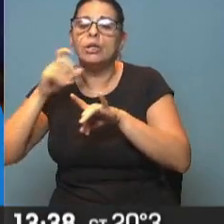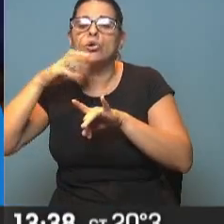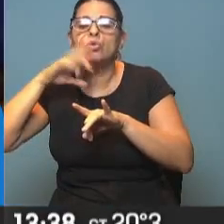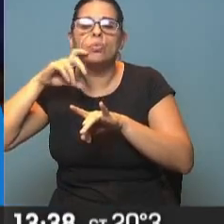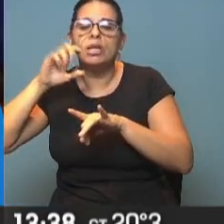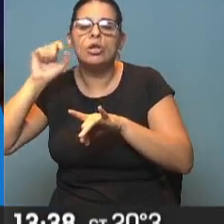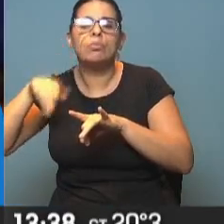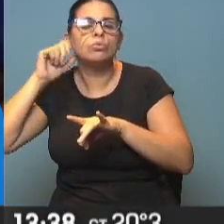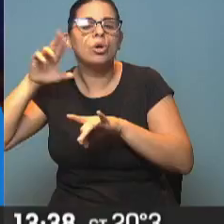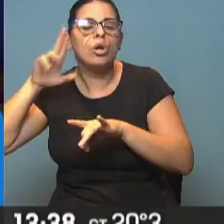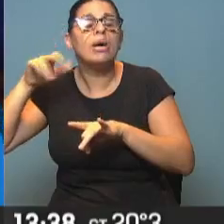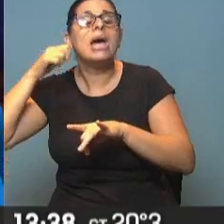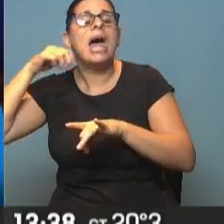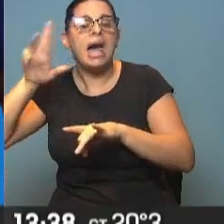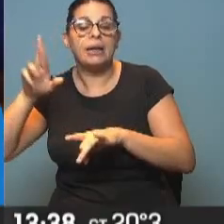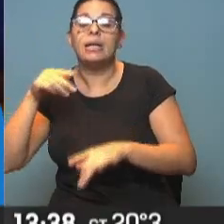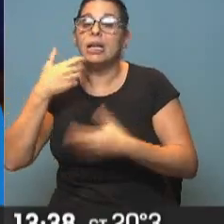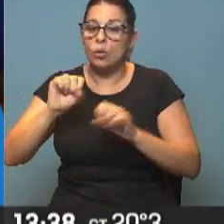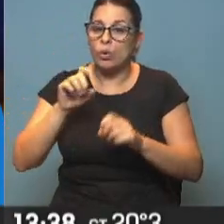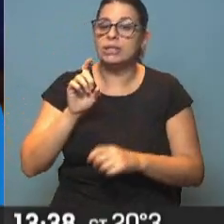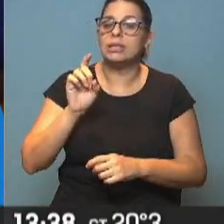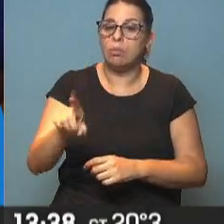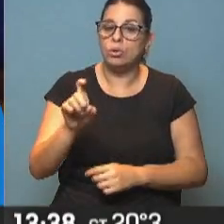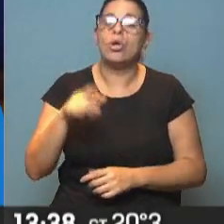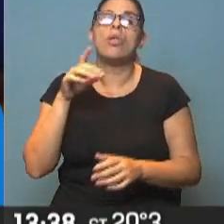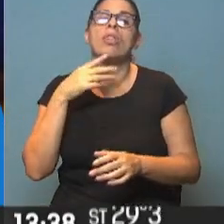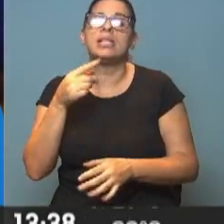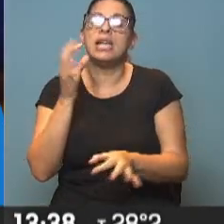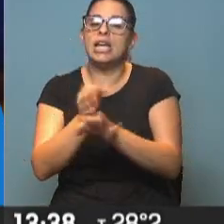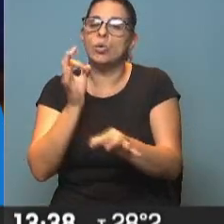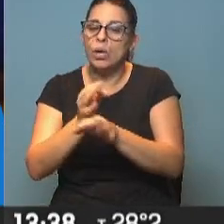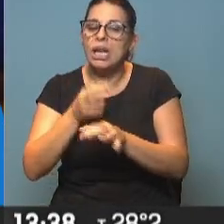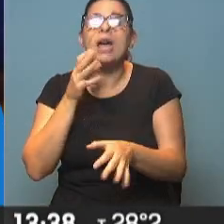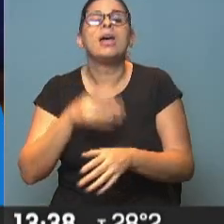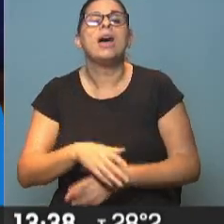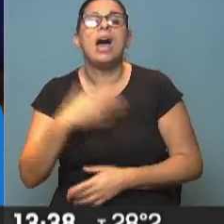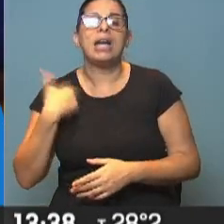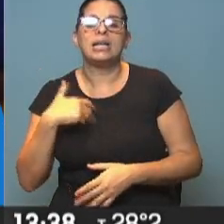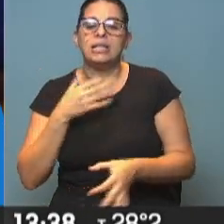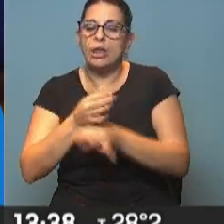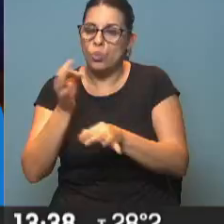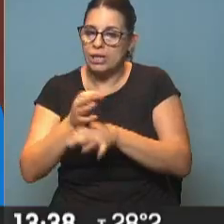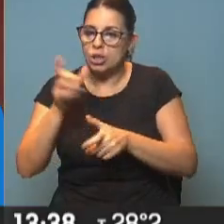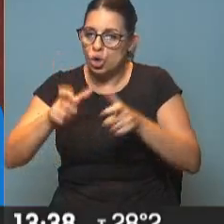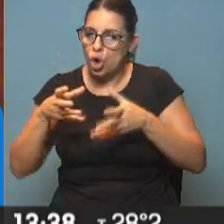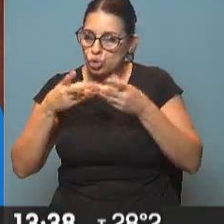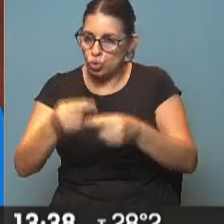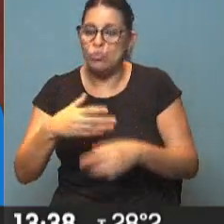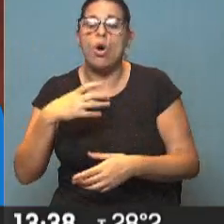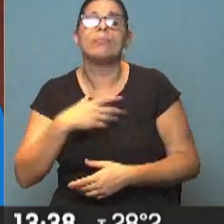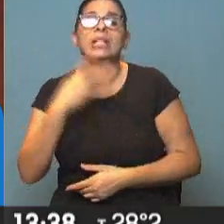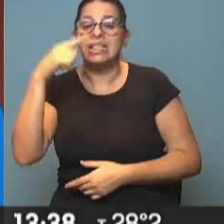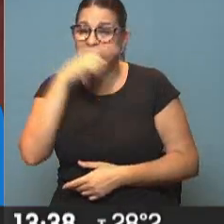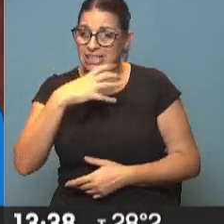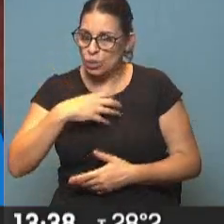punto gov.ar ahí van a encontrar un botón que dice escuela argentina ocasión en consumo y tienen la oferta de los primeros siete cursos que